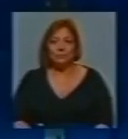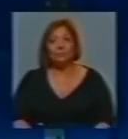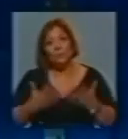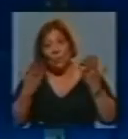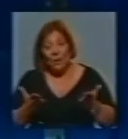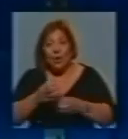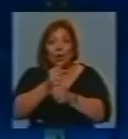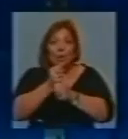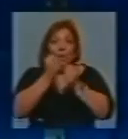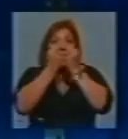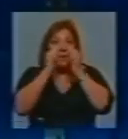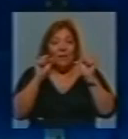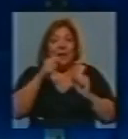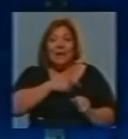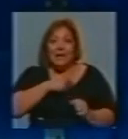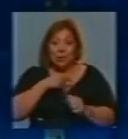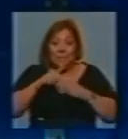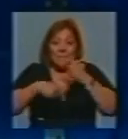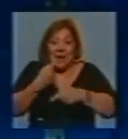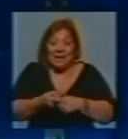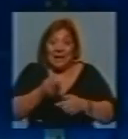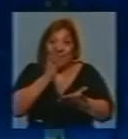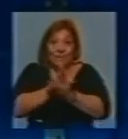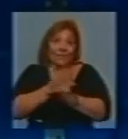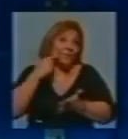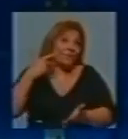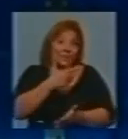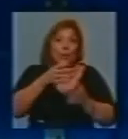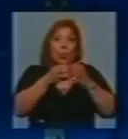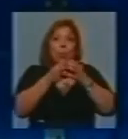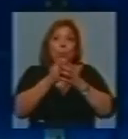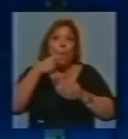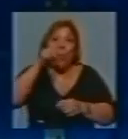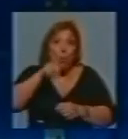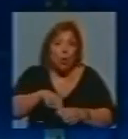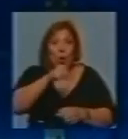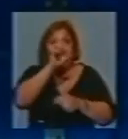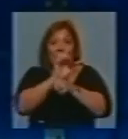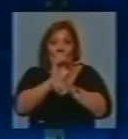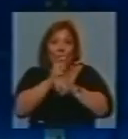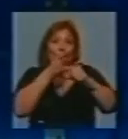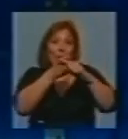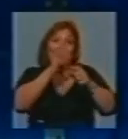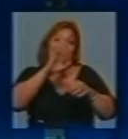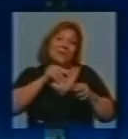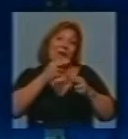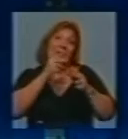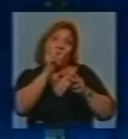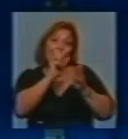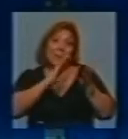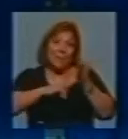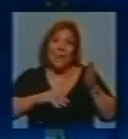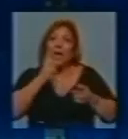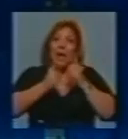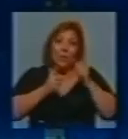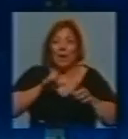Bueno, Copa Libertadores, Nacional cierra mañana. Se juega la última fecha del Grupo 1 en Ecuador frente a Barcelona. No han viajado todos por decisión del entrenador.